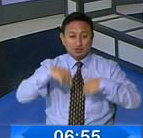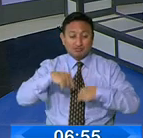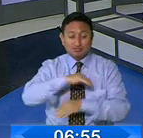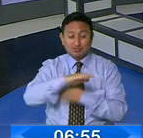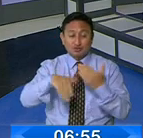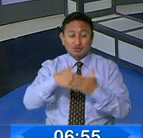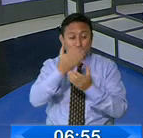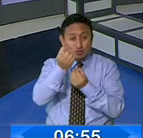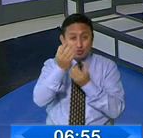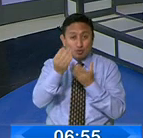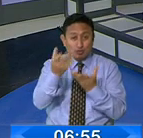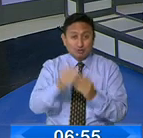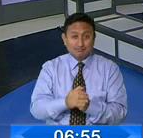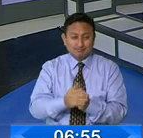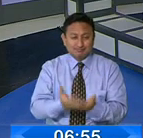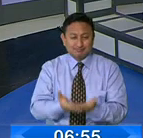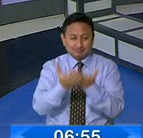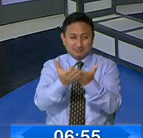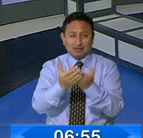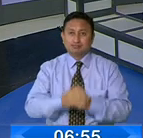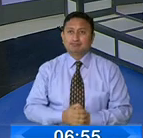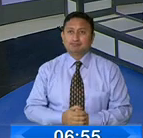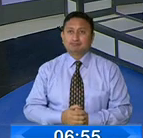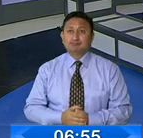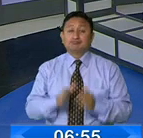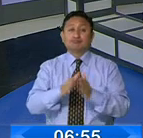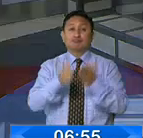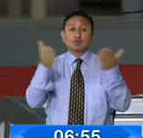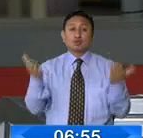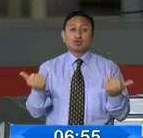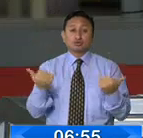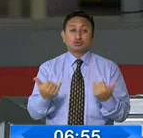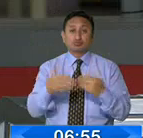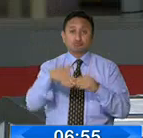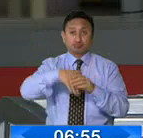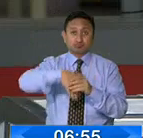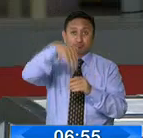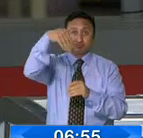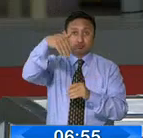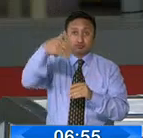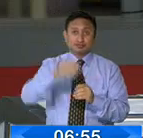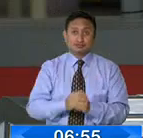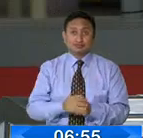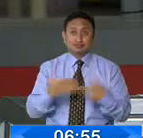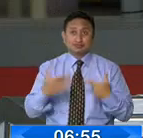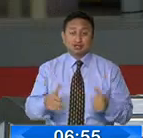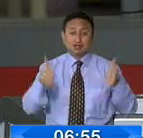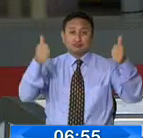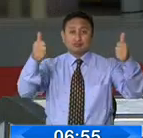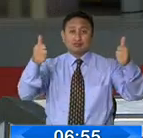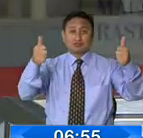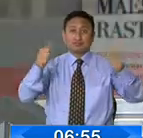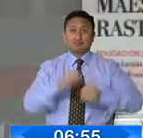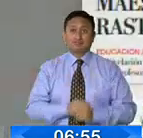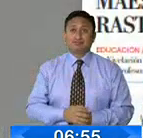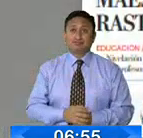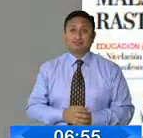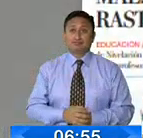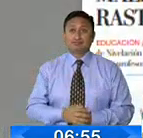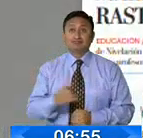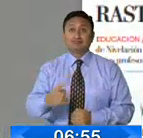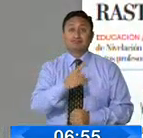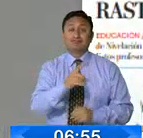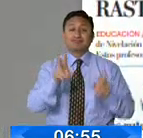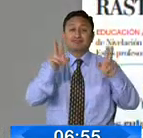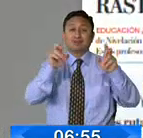la información para llevarla hasta sus hogares. El Comercio, en su edición, pues impresa, ya está en circulación, presenta algunos